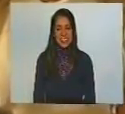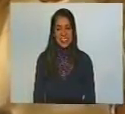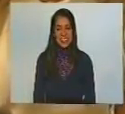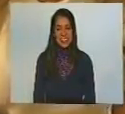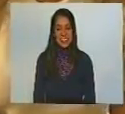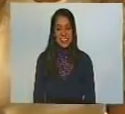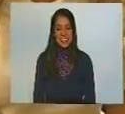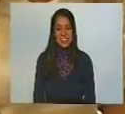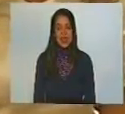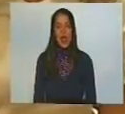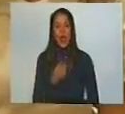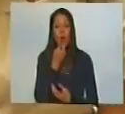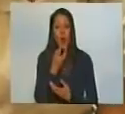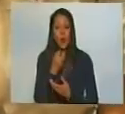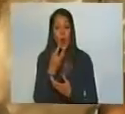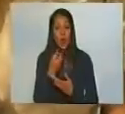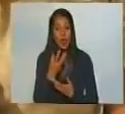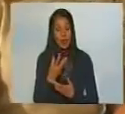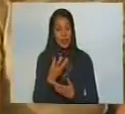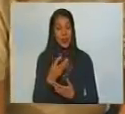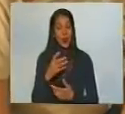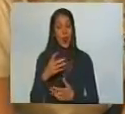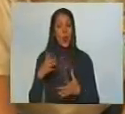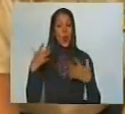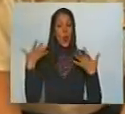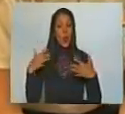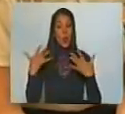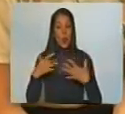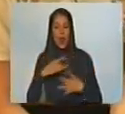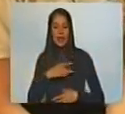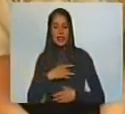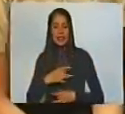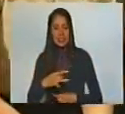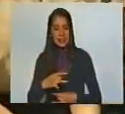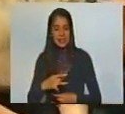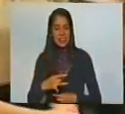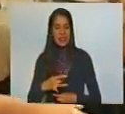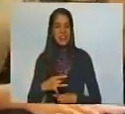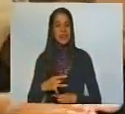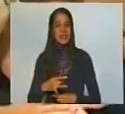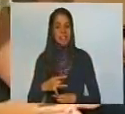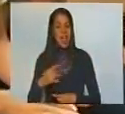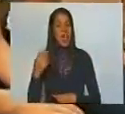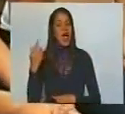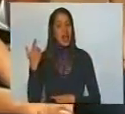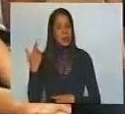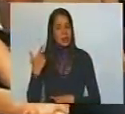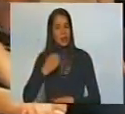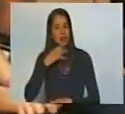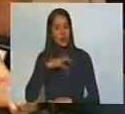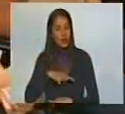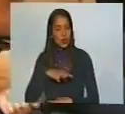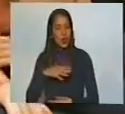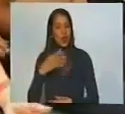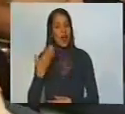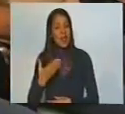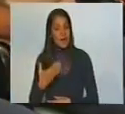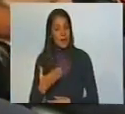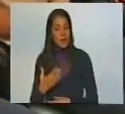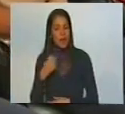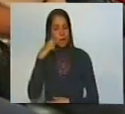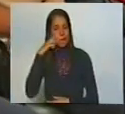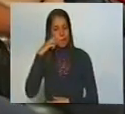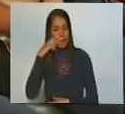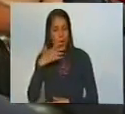Este cuento es interesante porque estos otros hechos que mencioné son muy relevantes, ¿no? Visita de Nixon, un golpe de